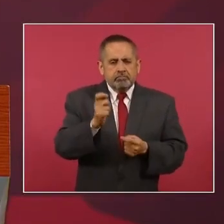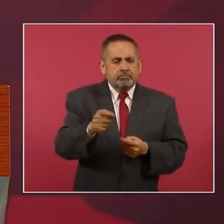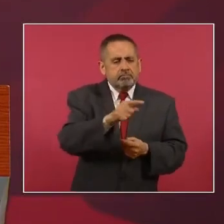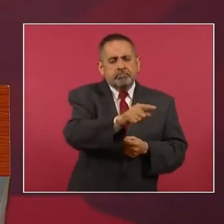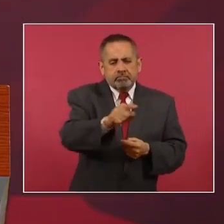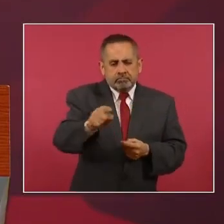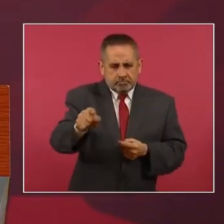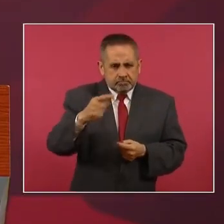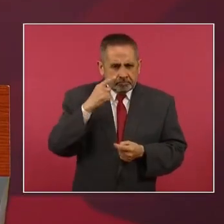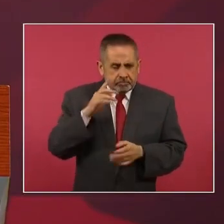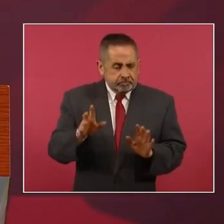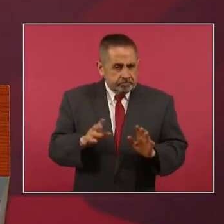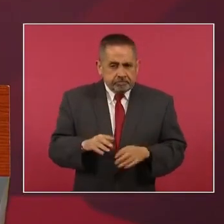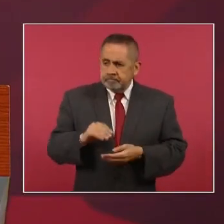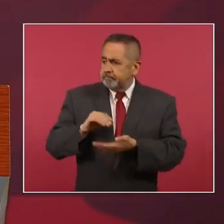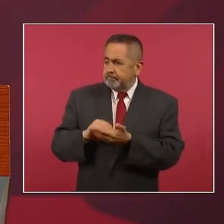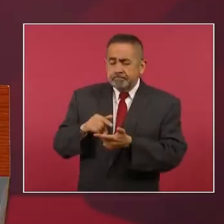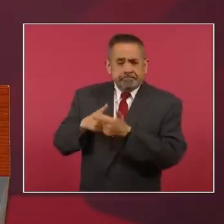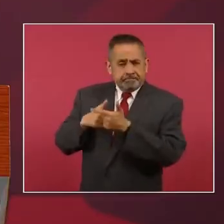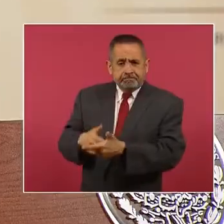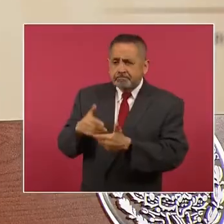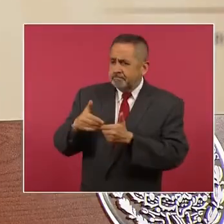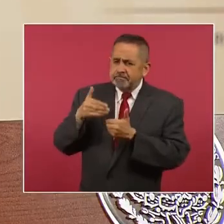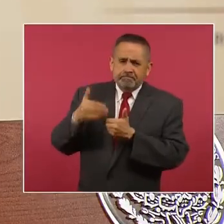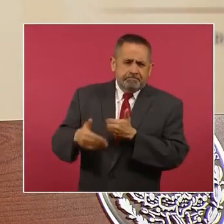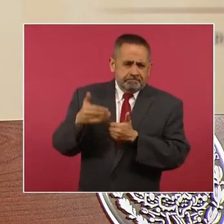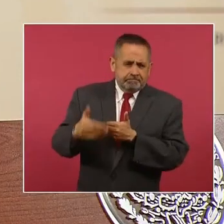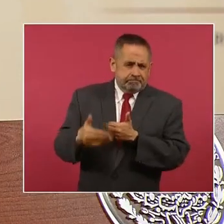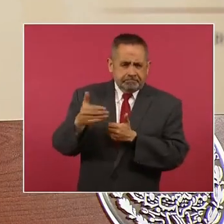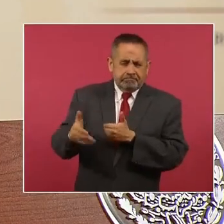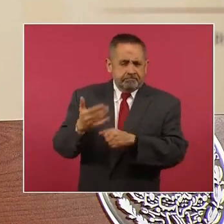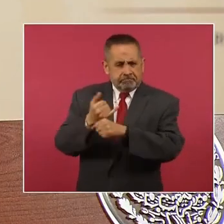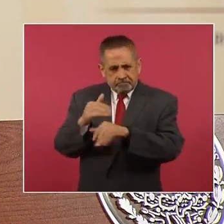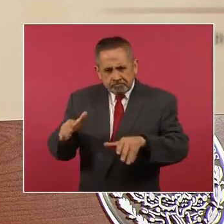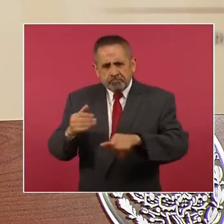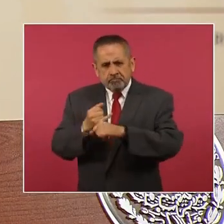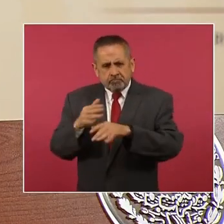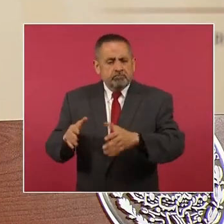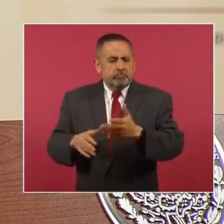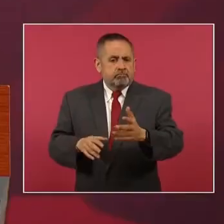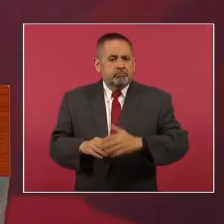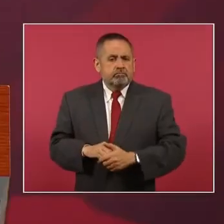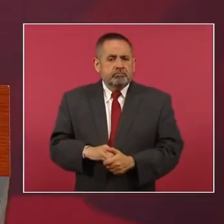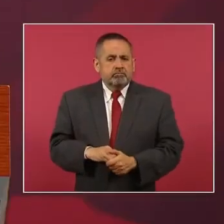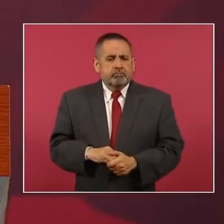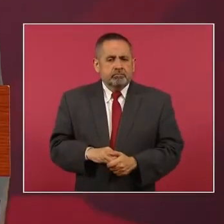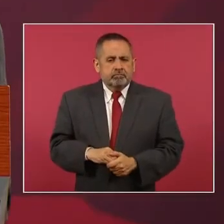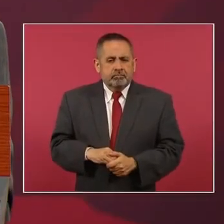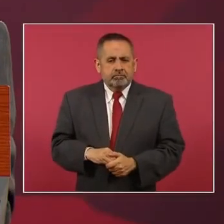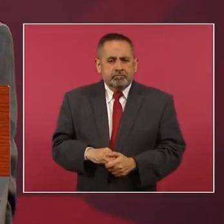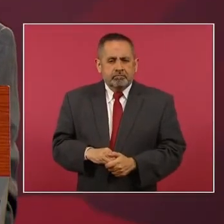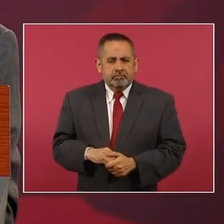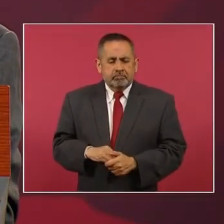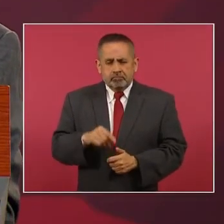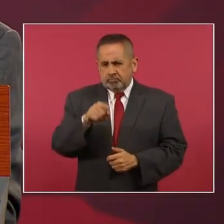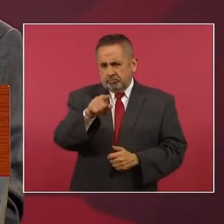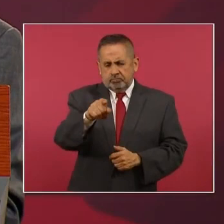avances permanentemente. O sea, no tienes